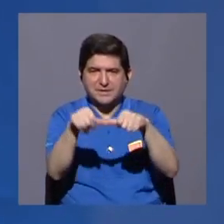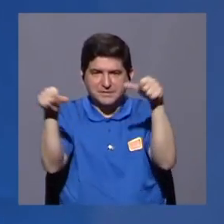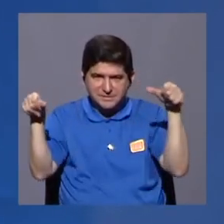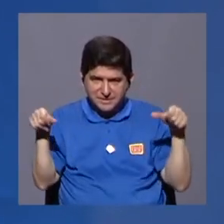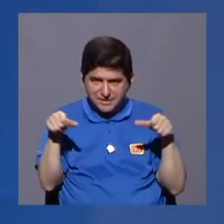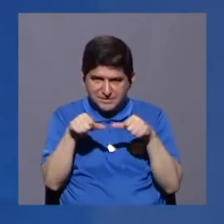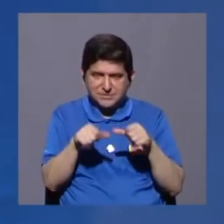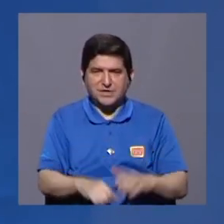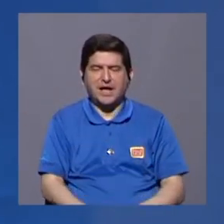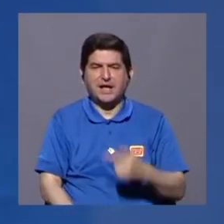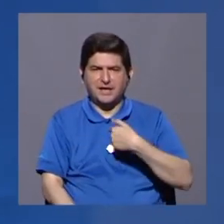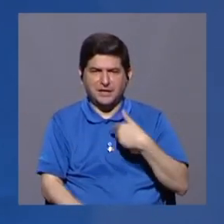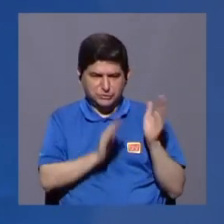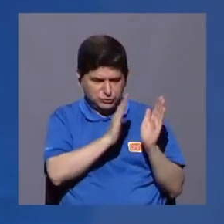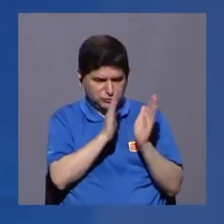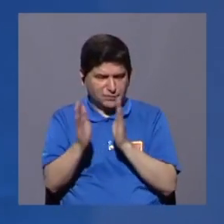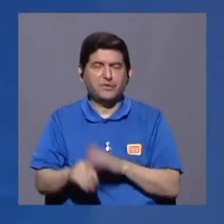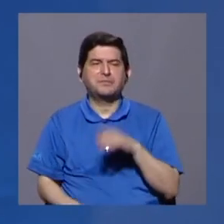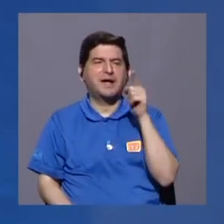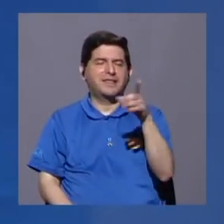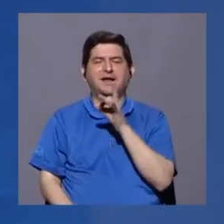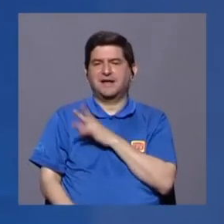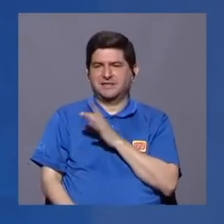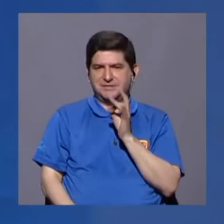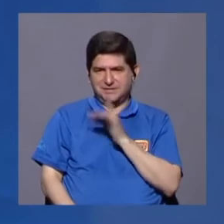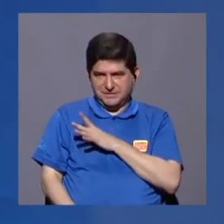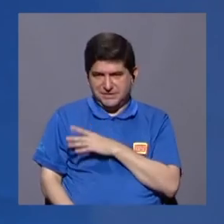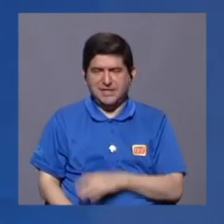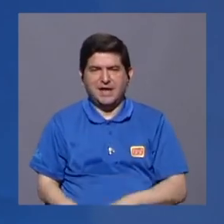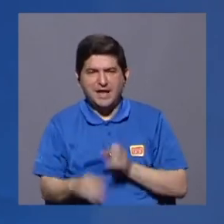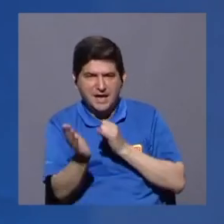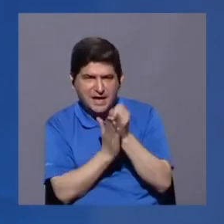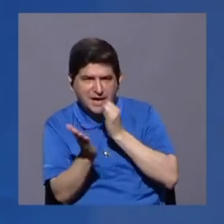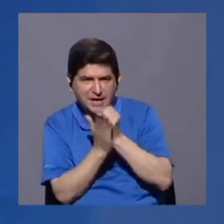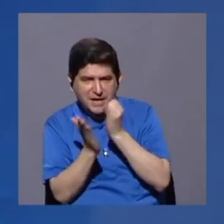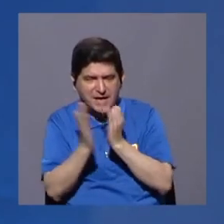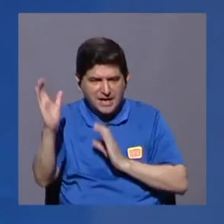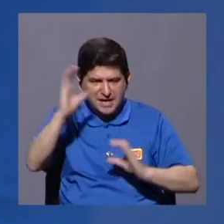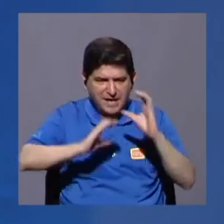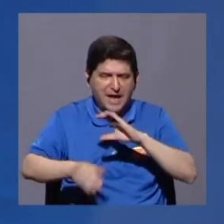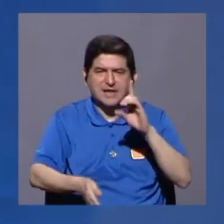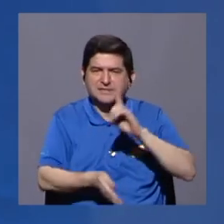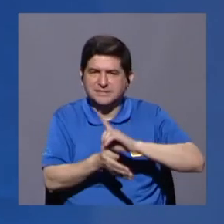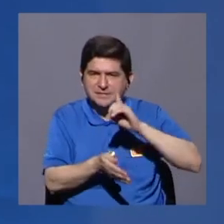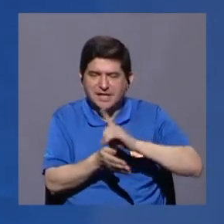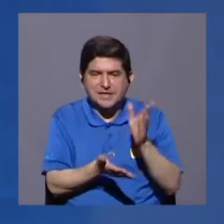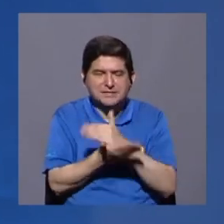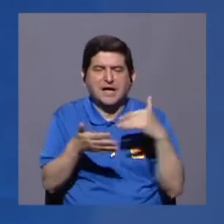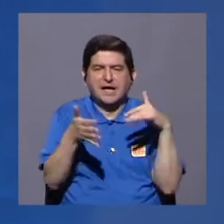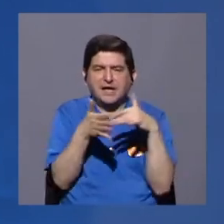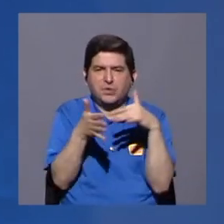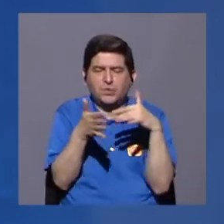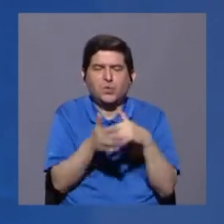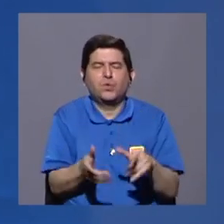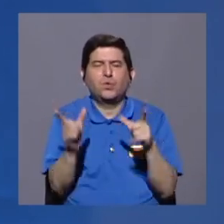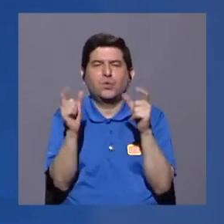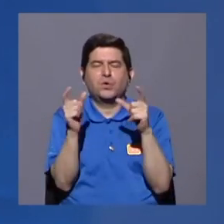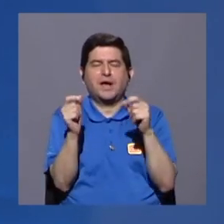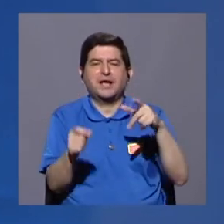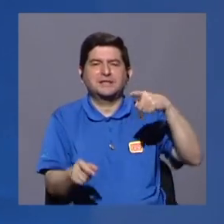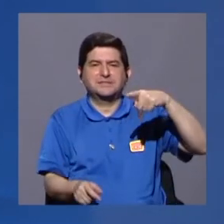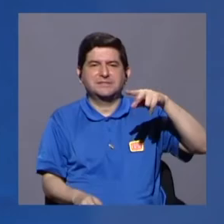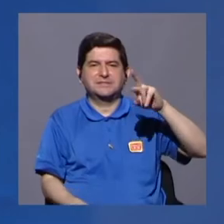en las que me formé allá en chile investigación en ciencias médicas y algunos estudios sobre cáncer de próstata